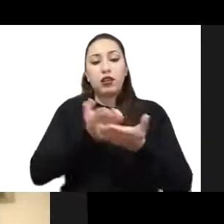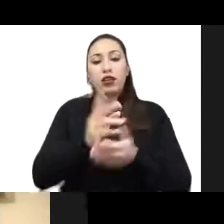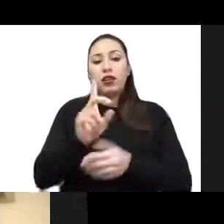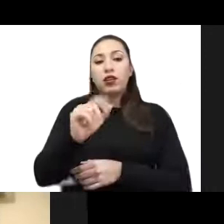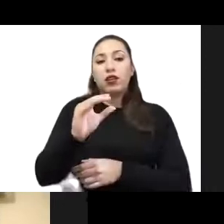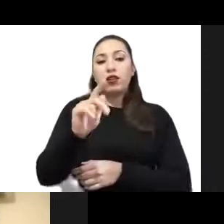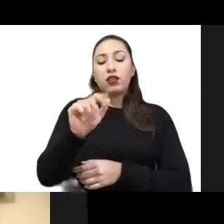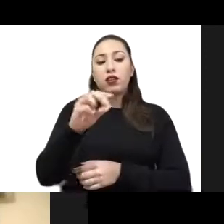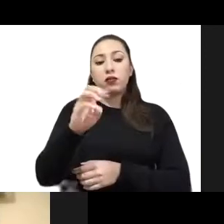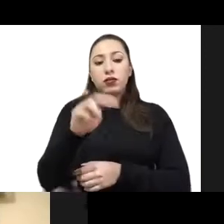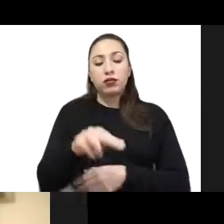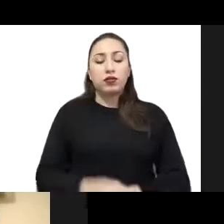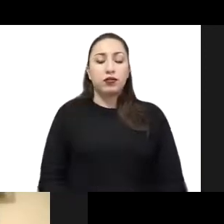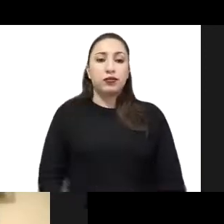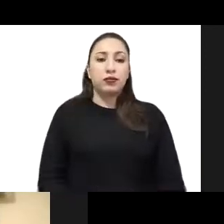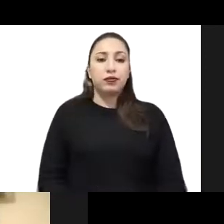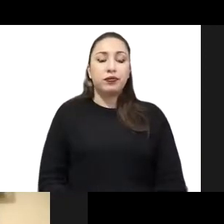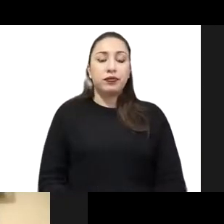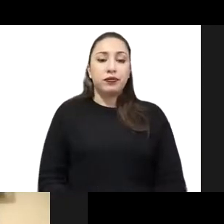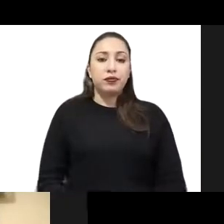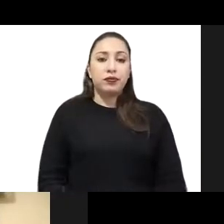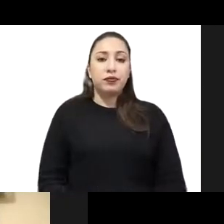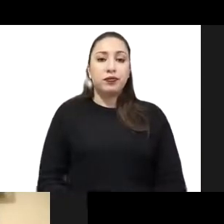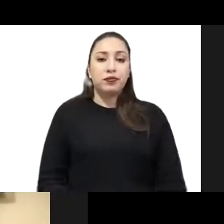referencia. Gracias, diputada. En